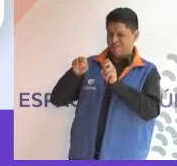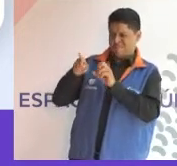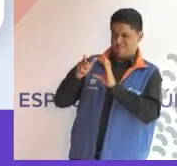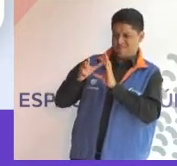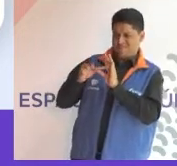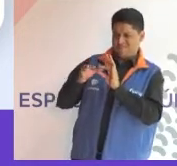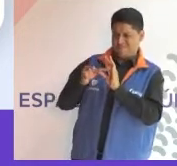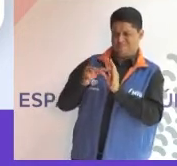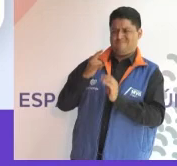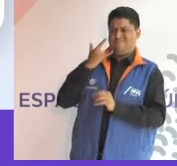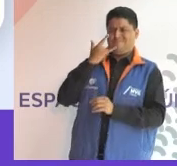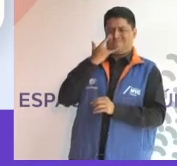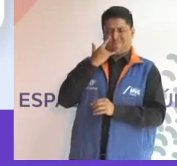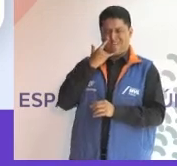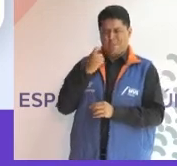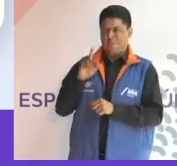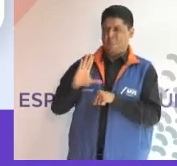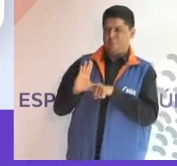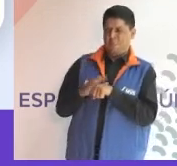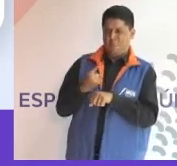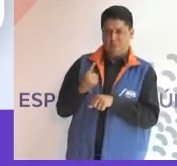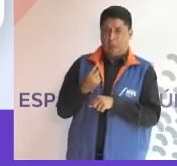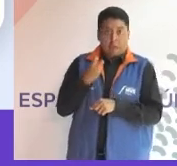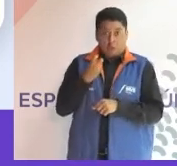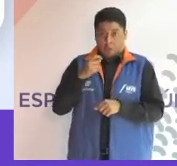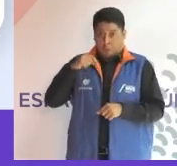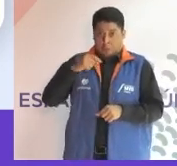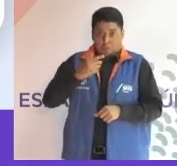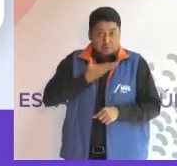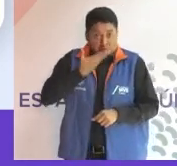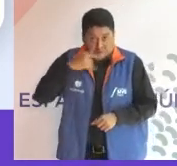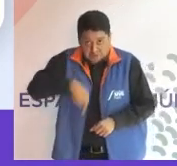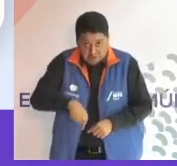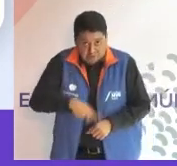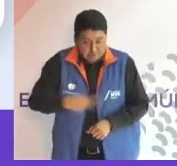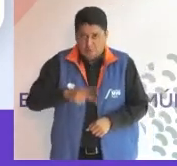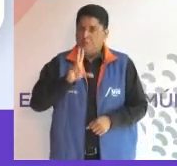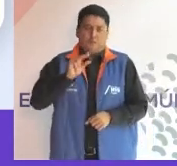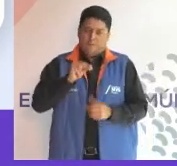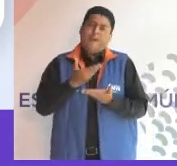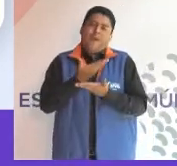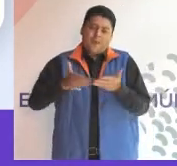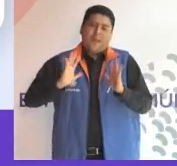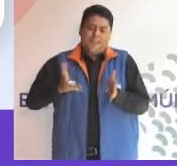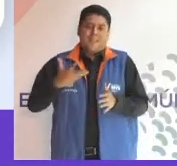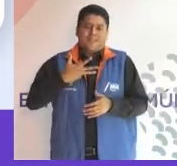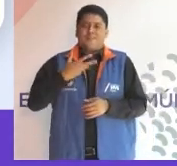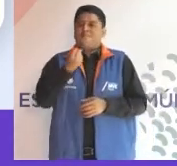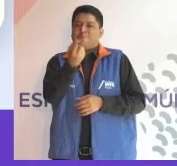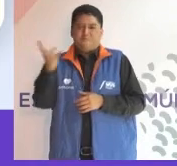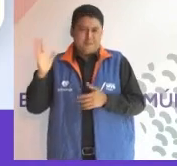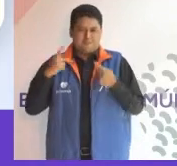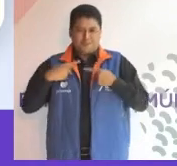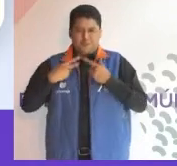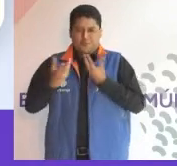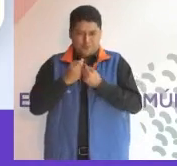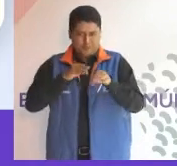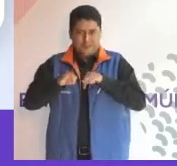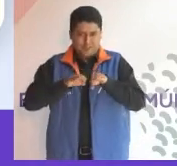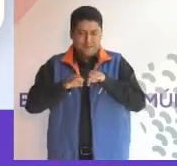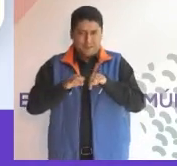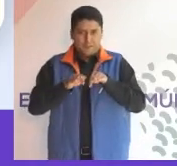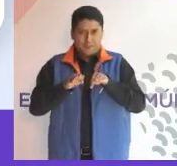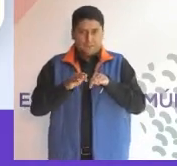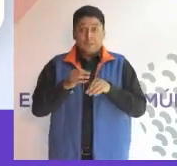ciudad. Afortunadamente ya tenemos muchos colegas que trabajan este tema. Y nosotros al principio les confieso que éramos